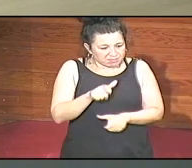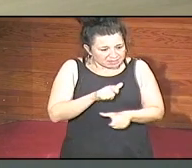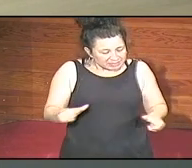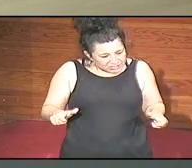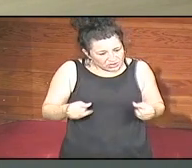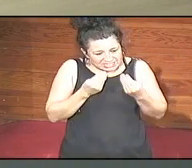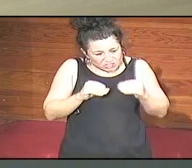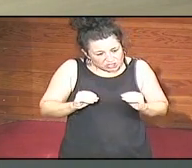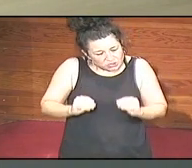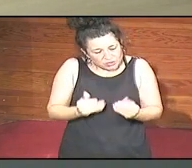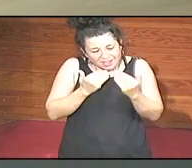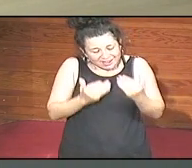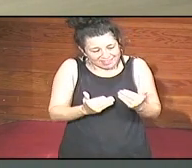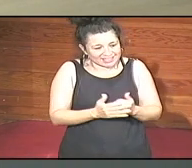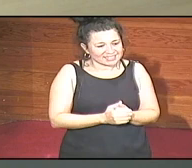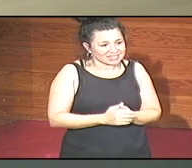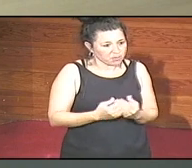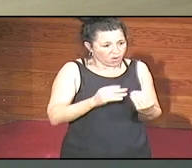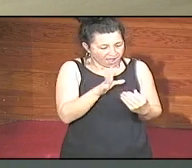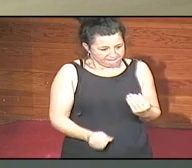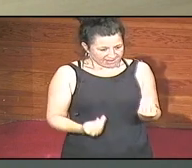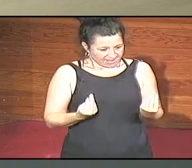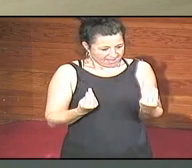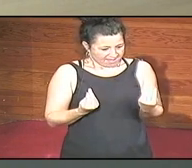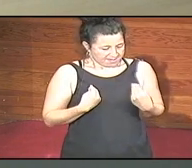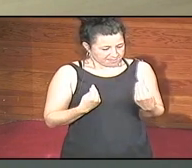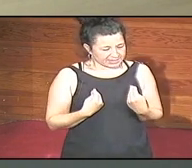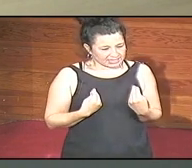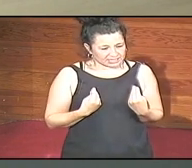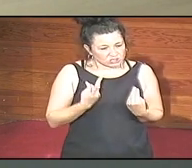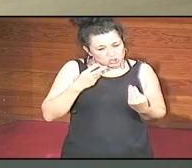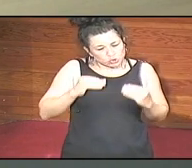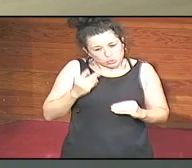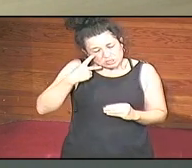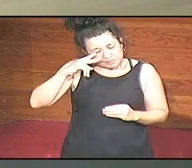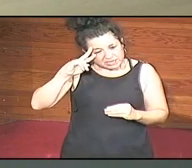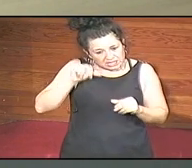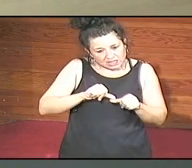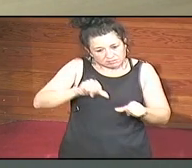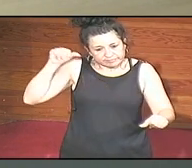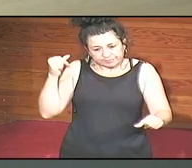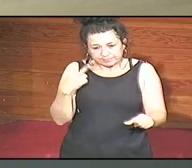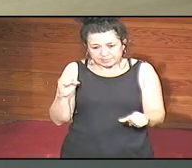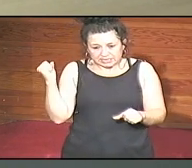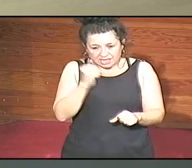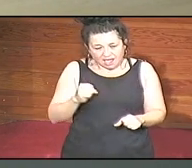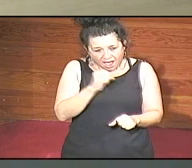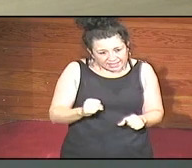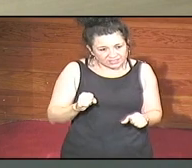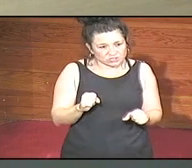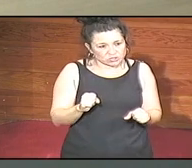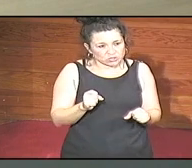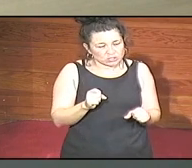no desde tu experiencia en estos últimos 20 años como proyectas como te imaginas que va a ser áfrica